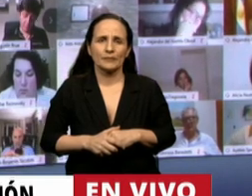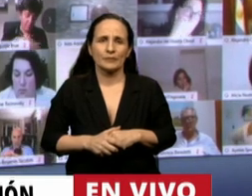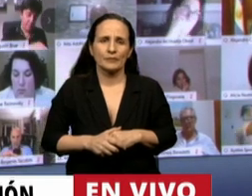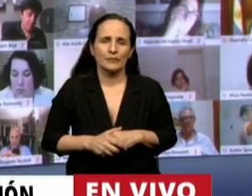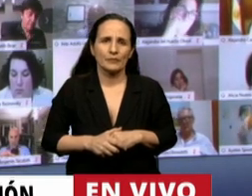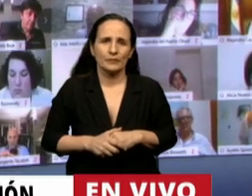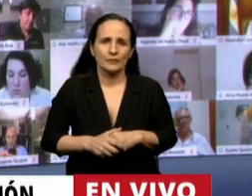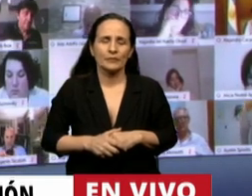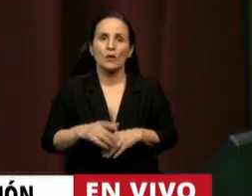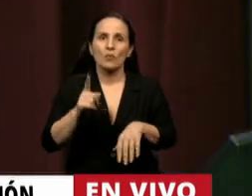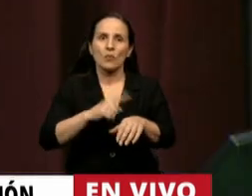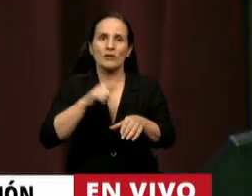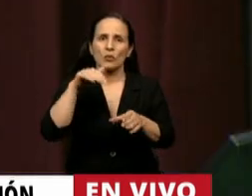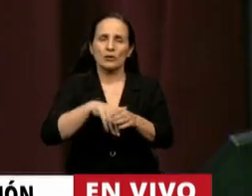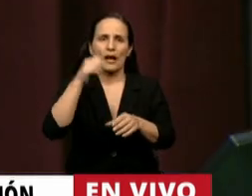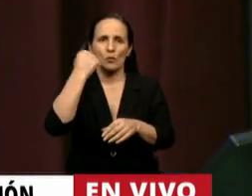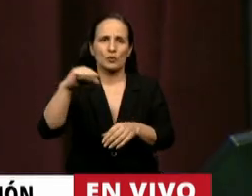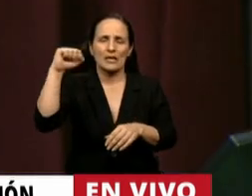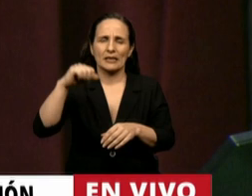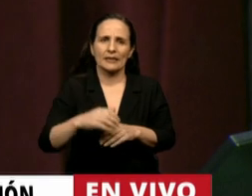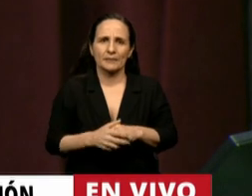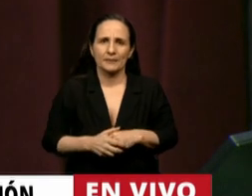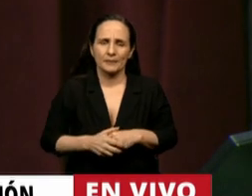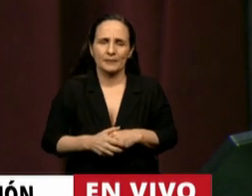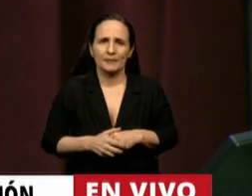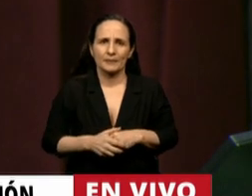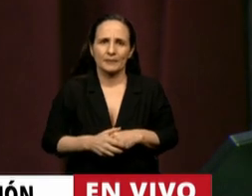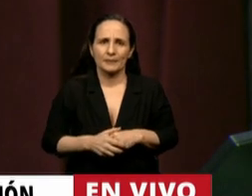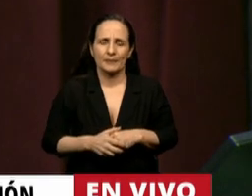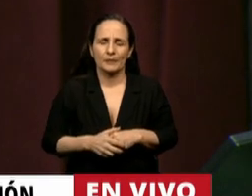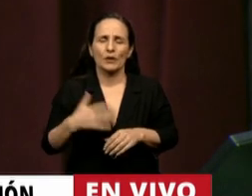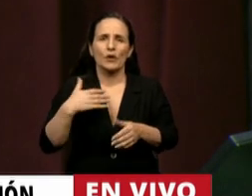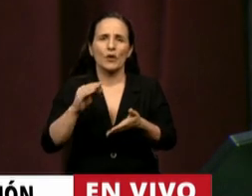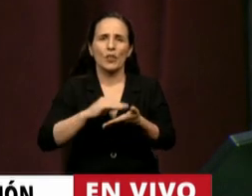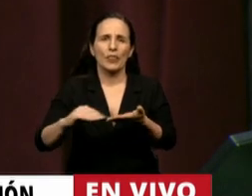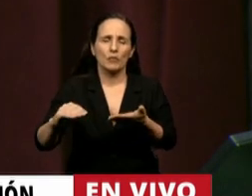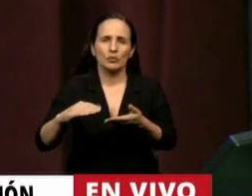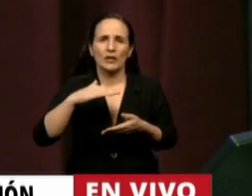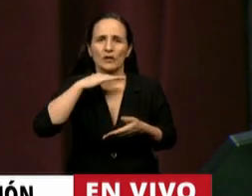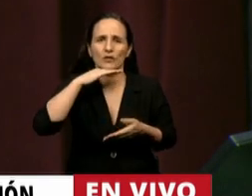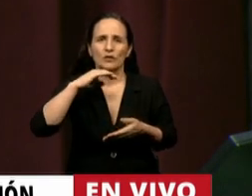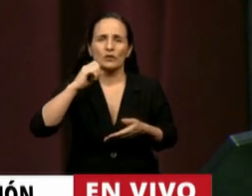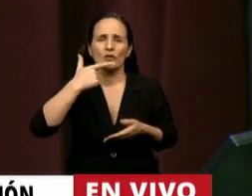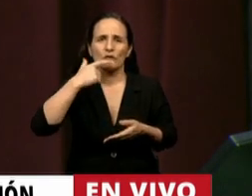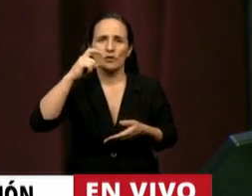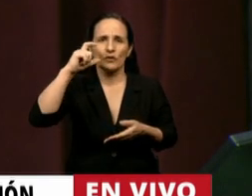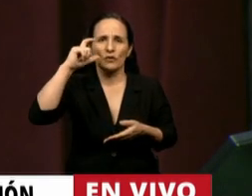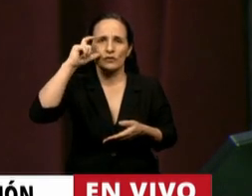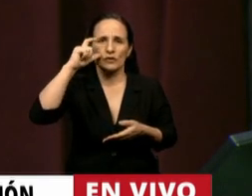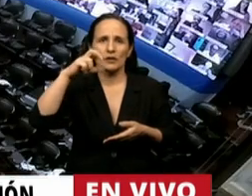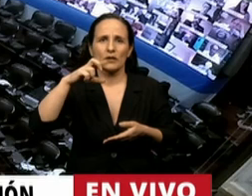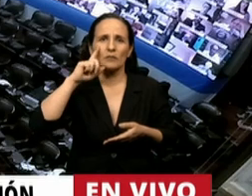quetas ausente a la hora de votar diputado José pitín Ruiz